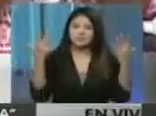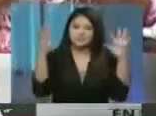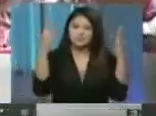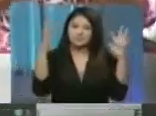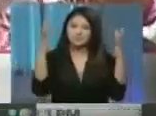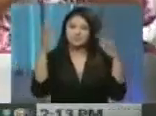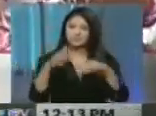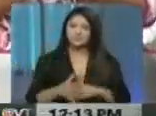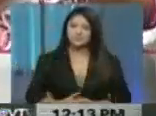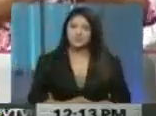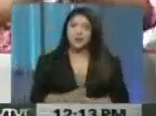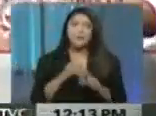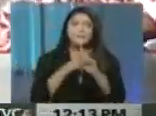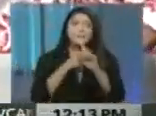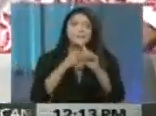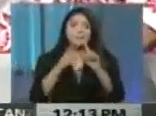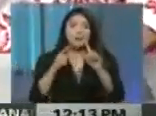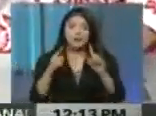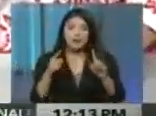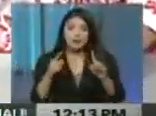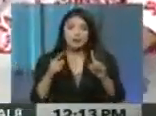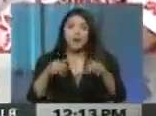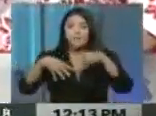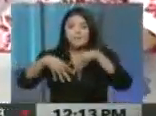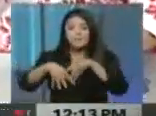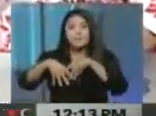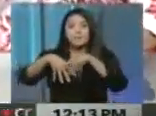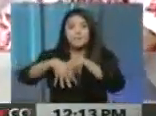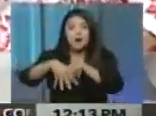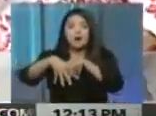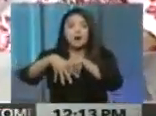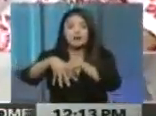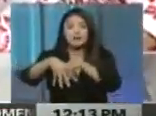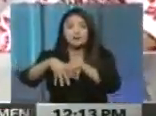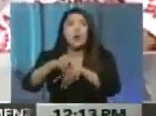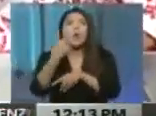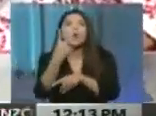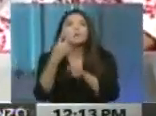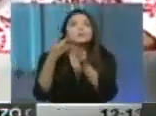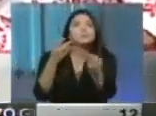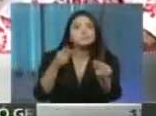Pero antes vamos a tener una parada.